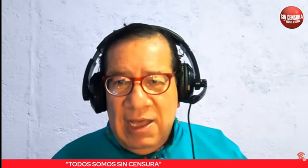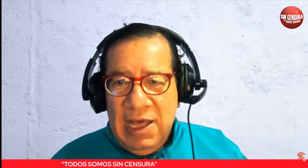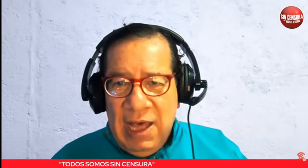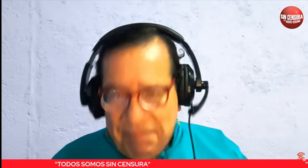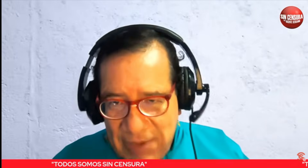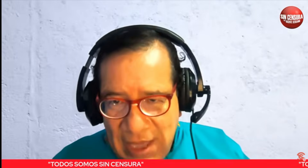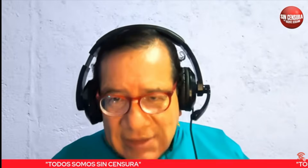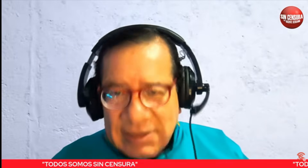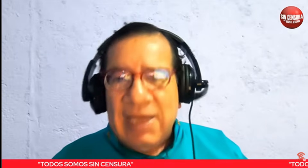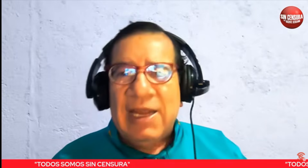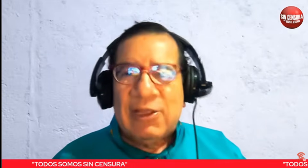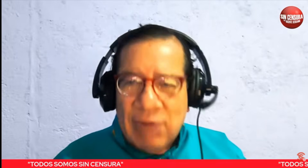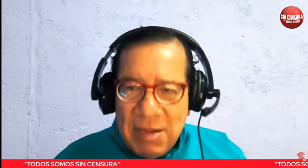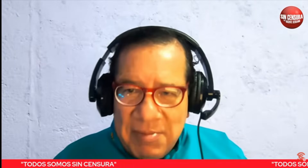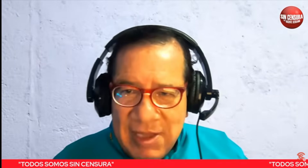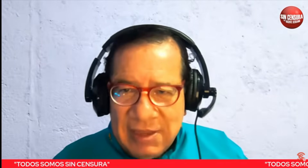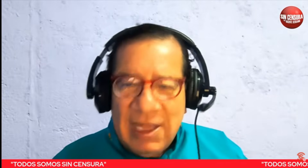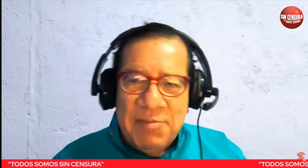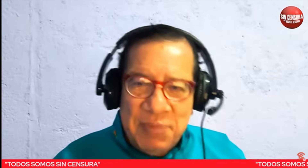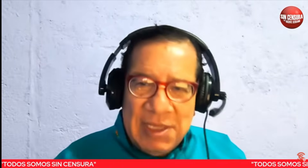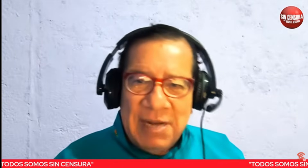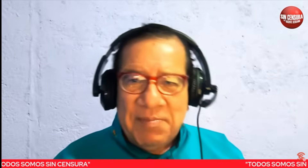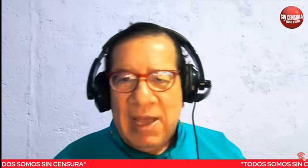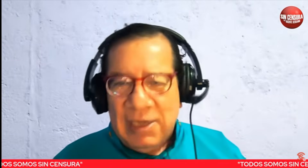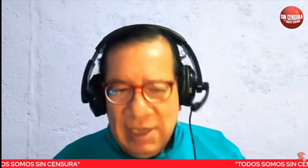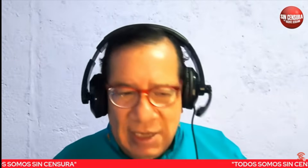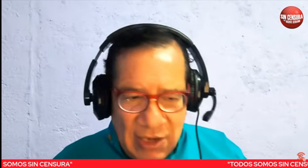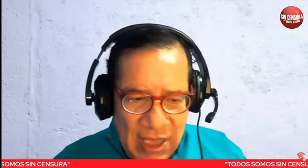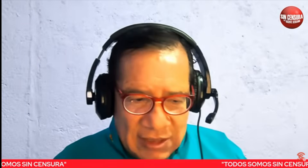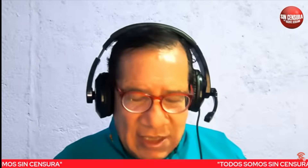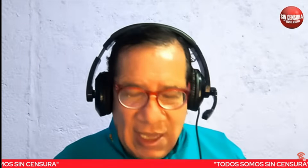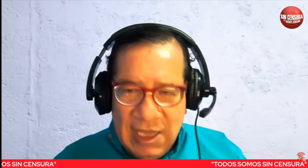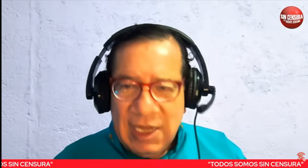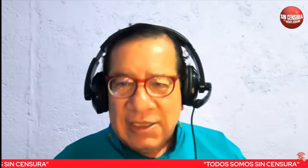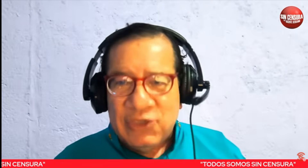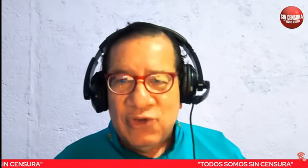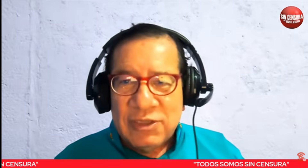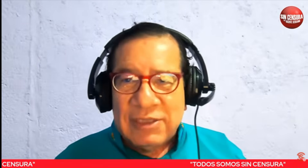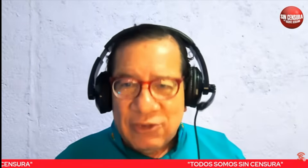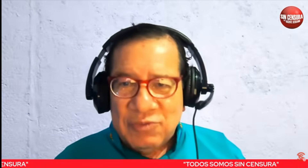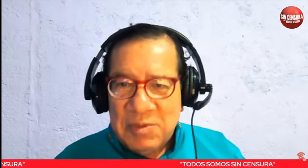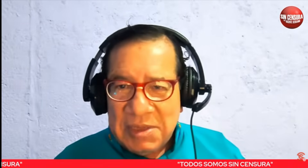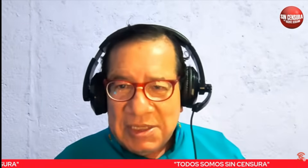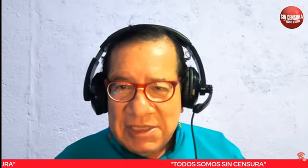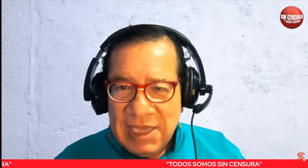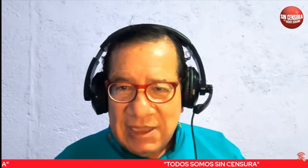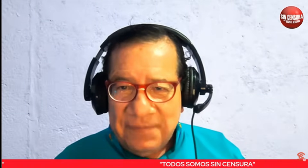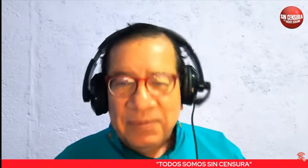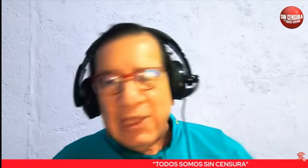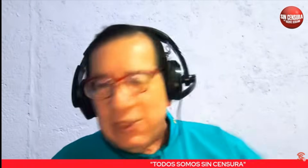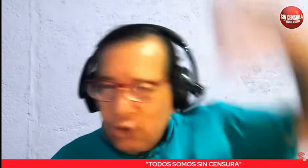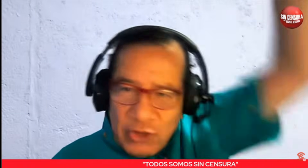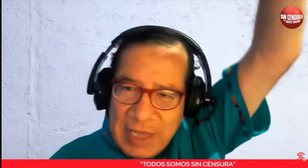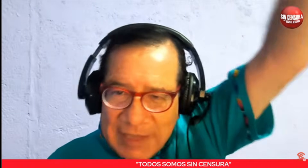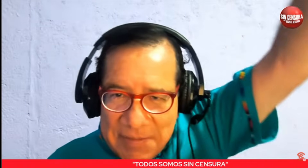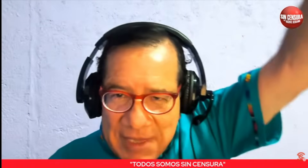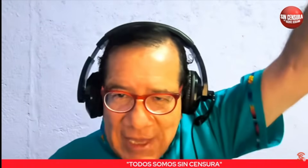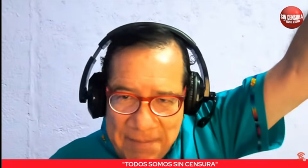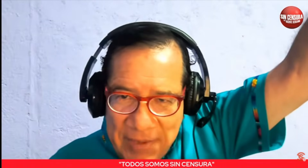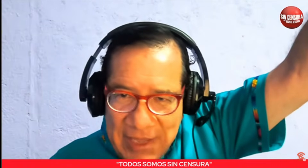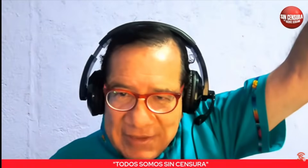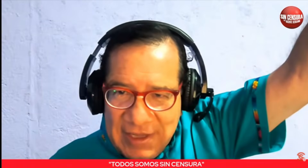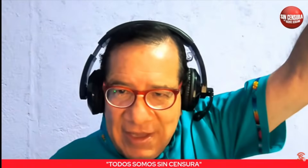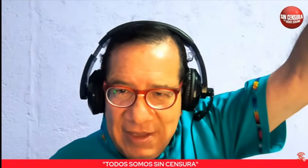Morena aplasta electoralmente al PRI y al PAN en las elecciones de 2027, toda esa